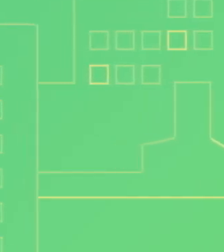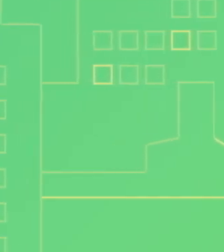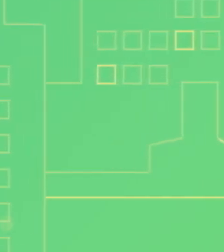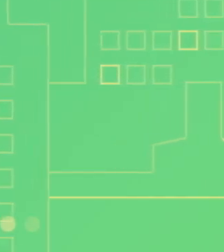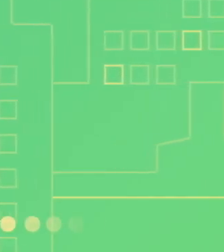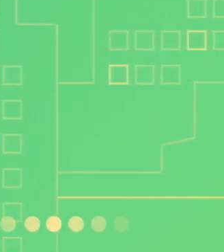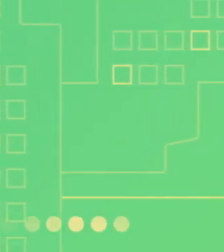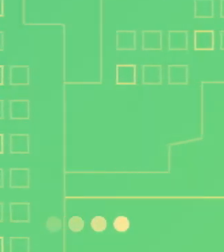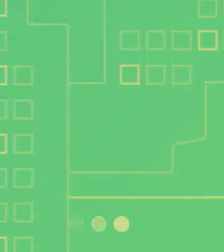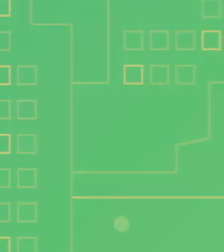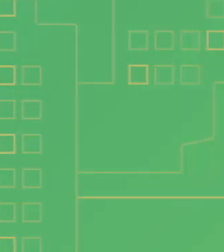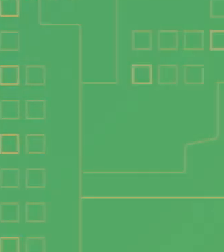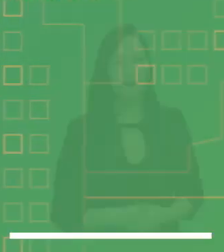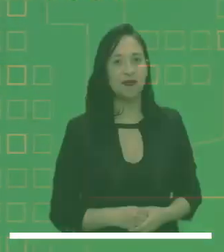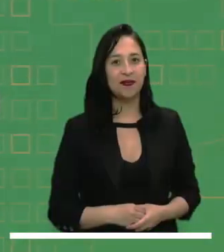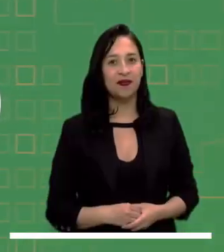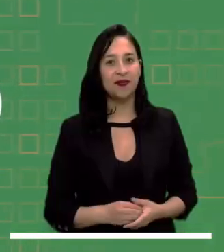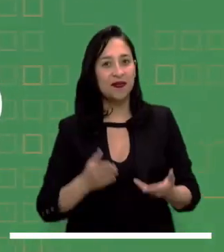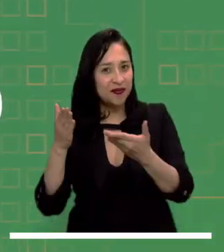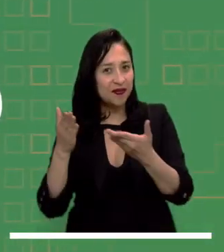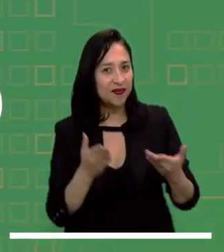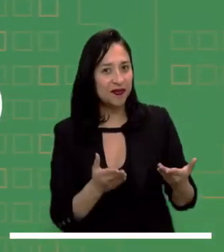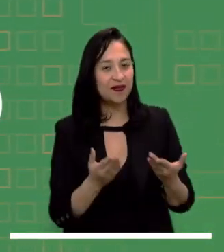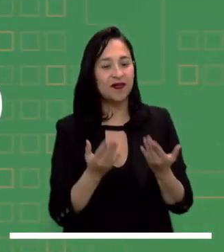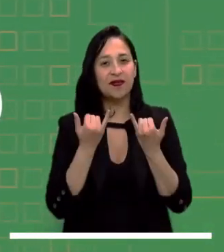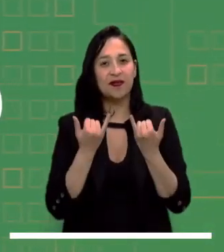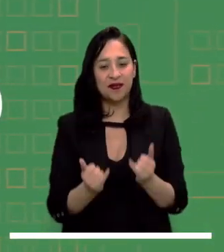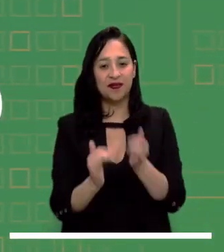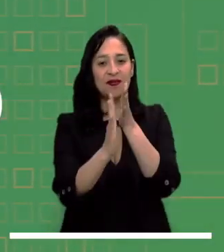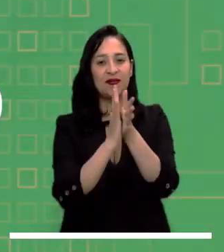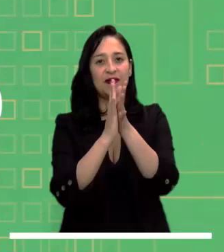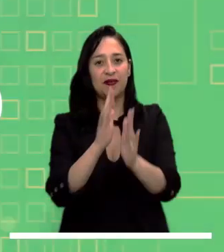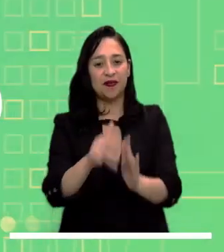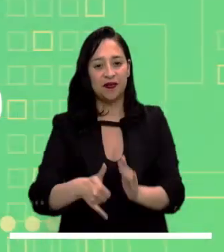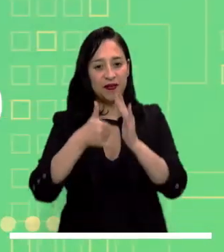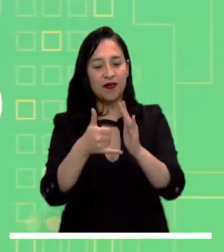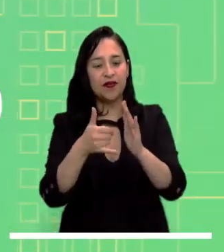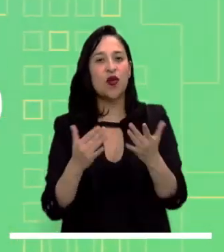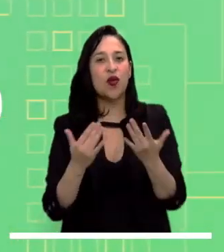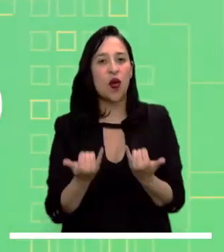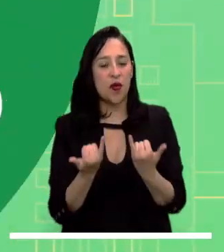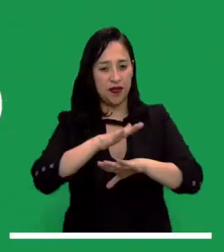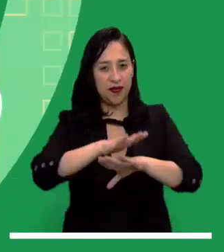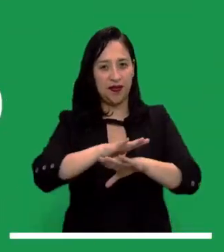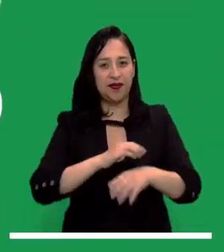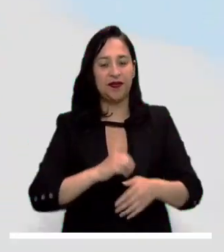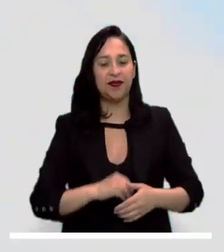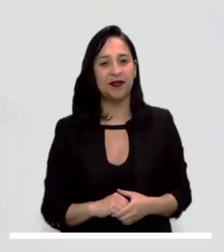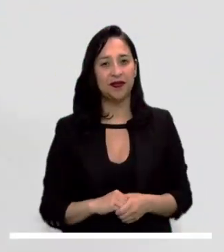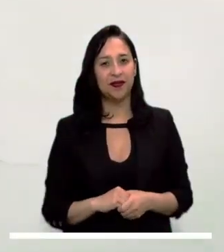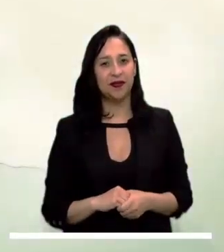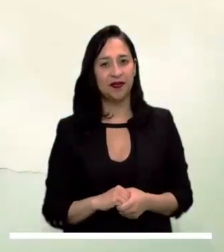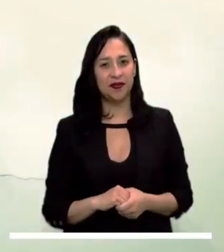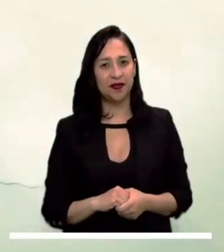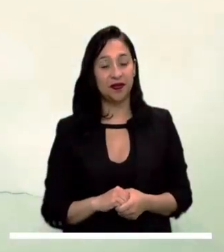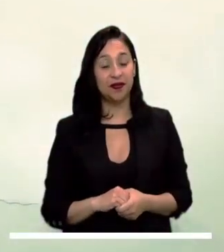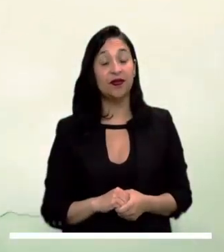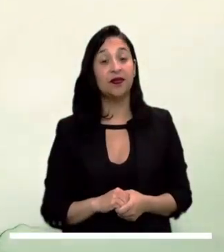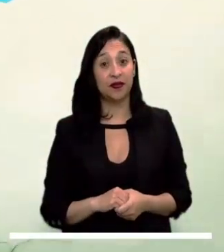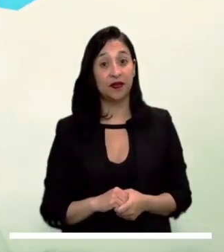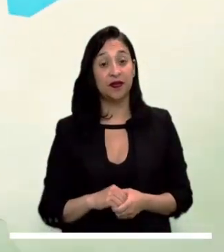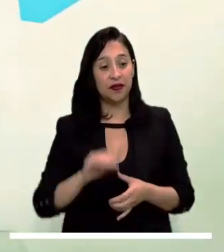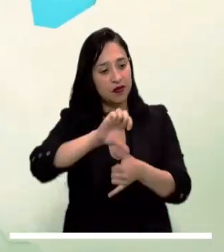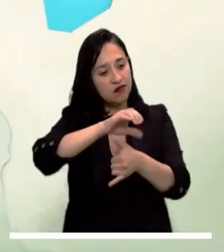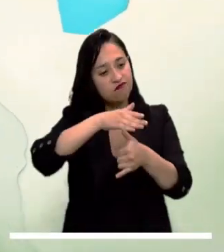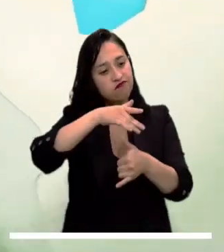Les damos la bienvenida una vez más a este recorrido por las condiciones climáticas de las diferentes regiones del país. Iniciemos con la región